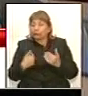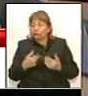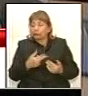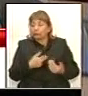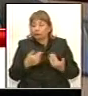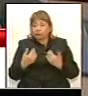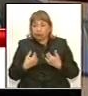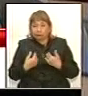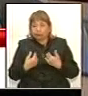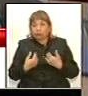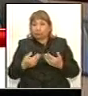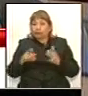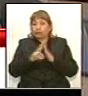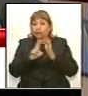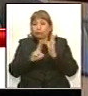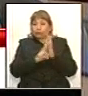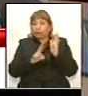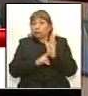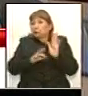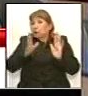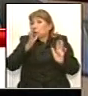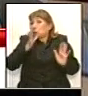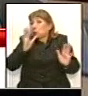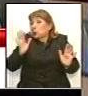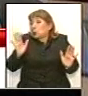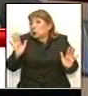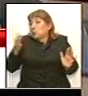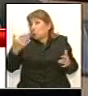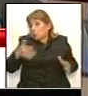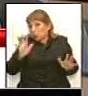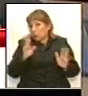también se adecue el reglamento, no sé si el reglamento salió,